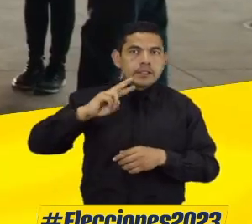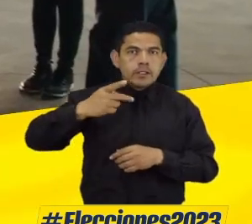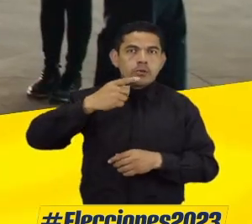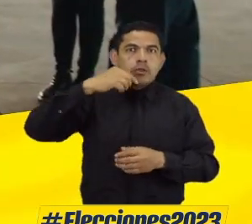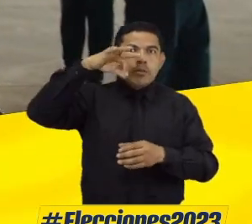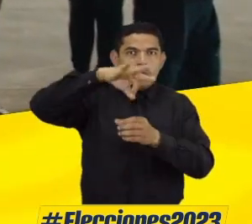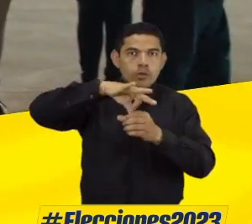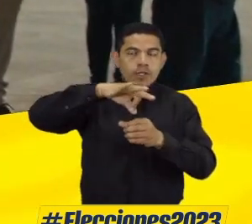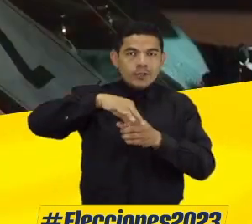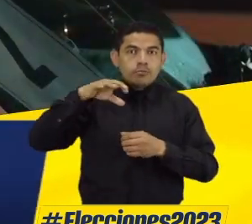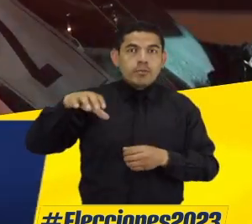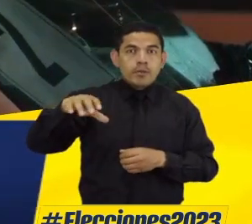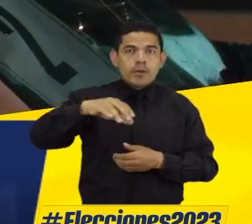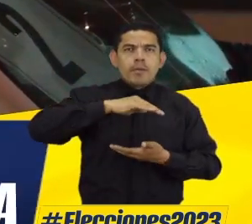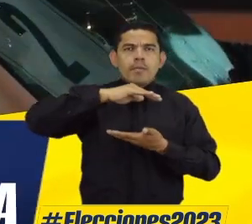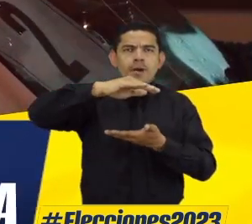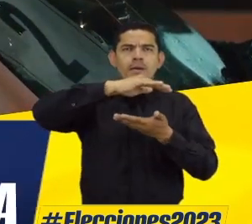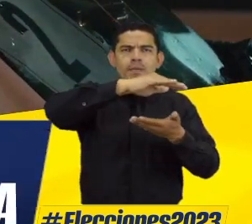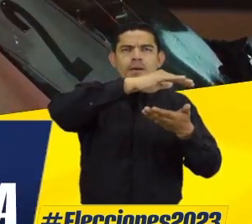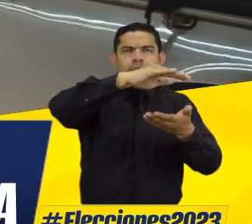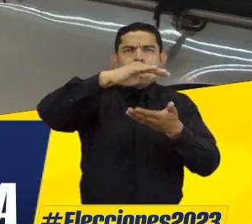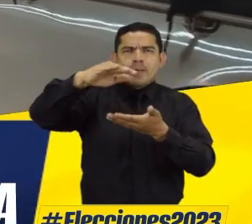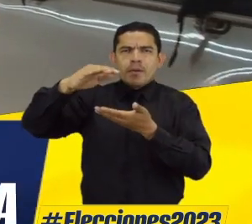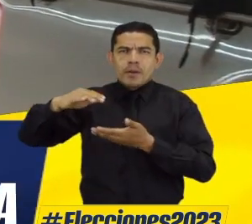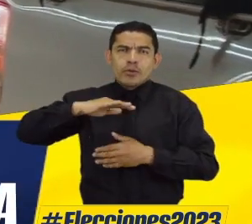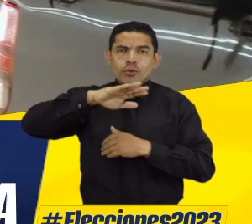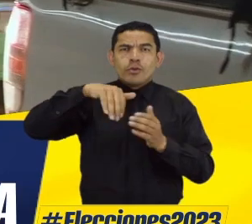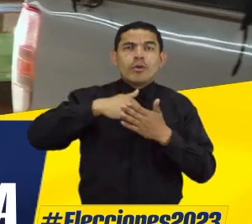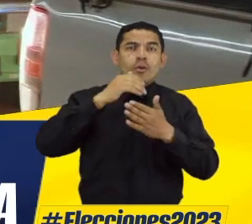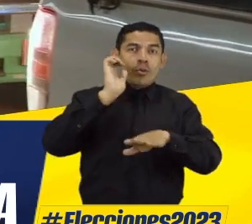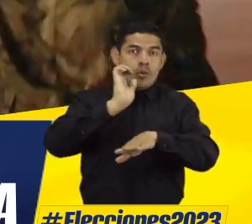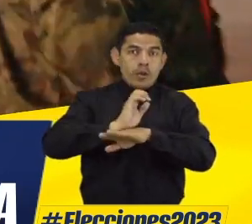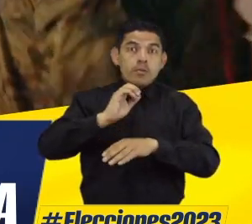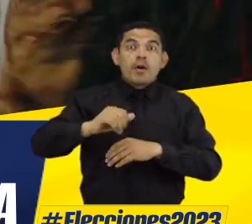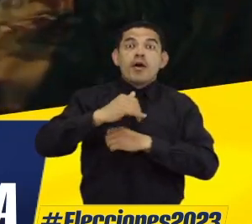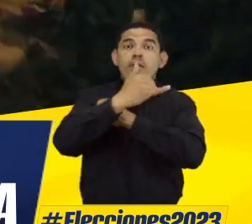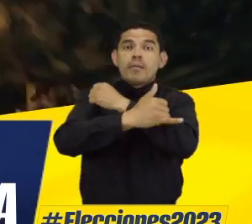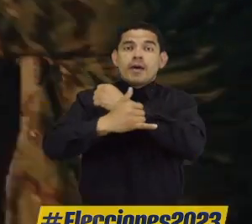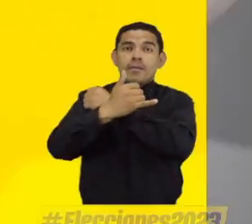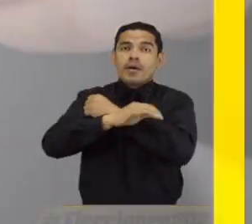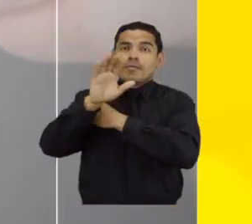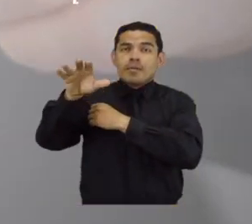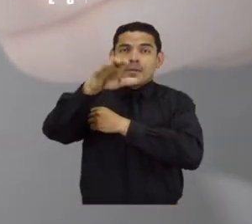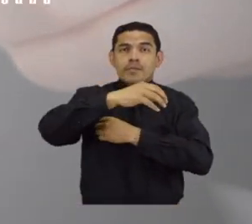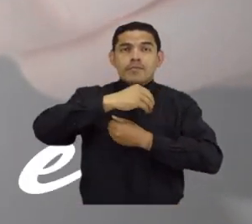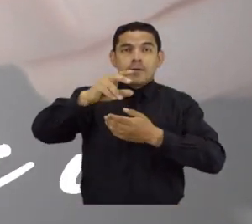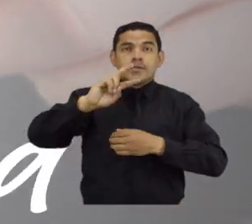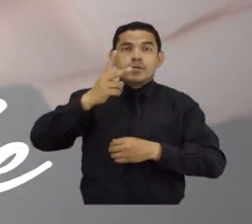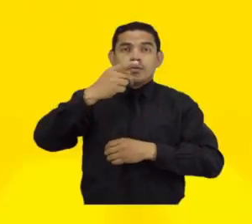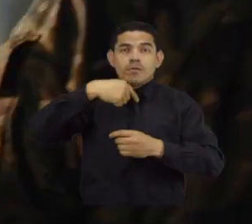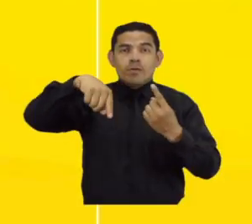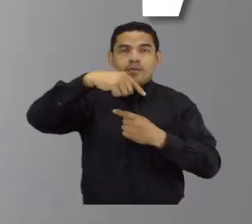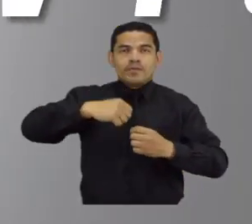electoral. Distribuimos los paquetes electorales en territorio nacional y en el exterior para la segunda vuelta.